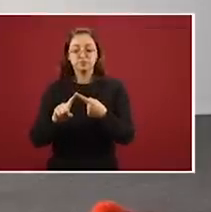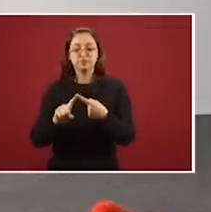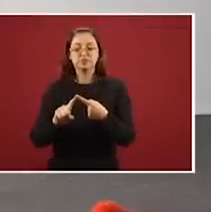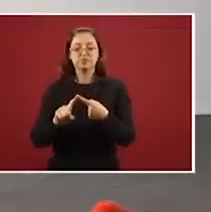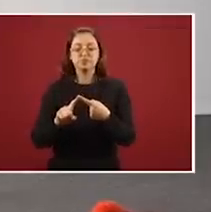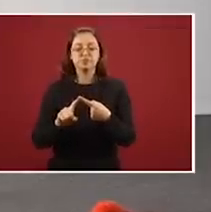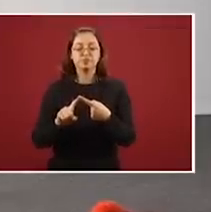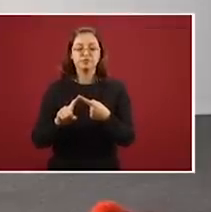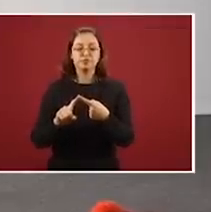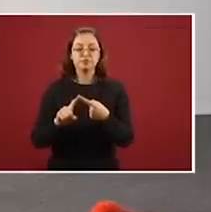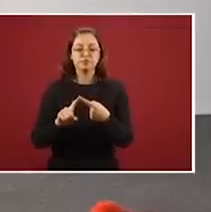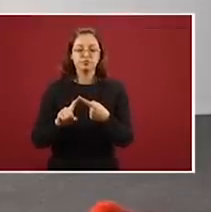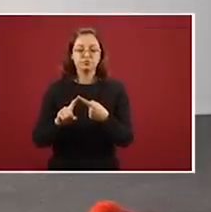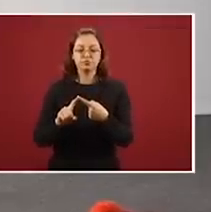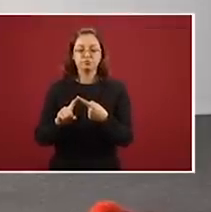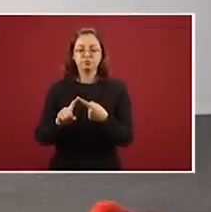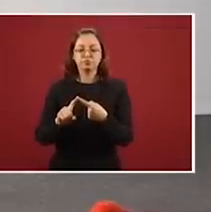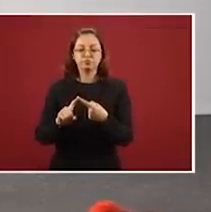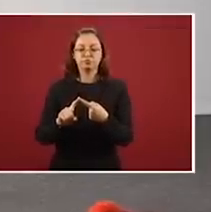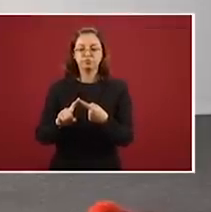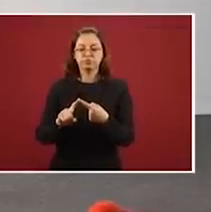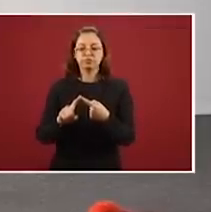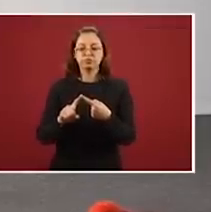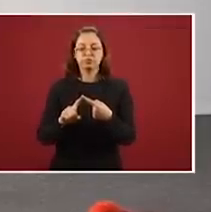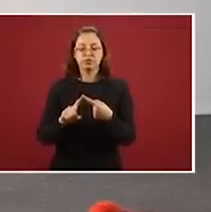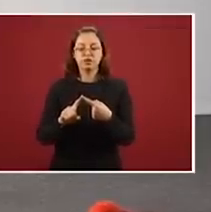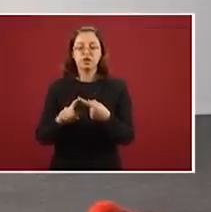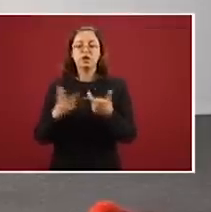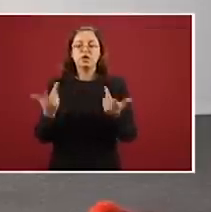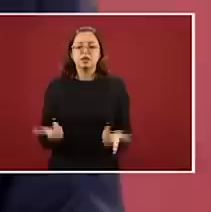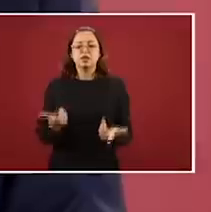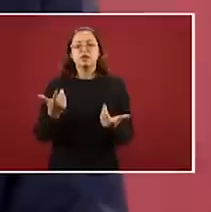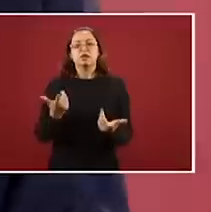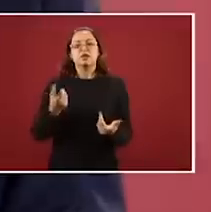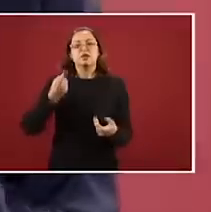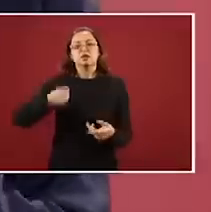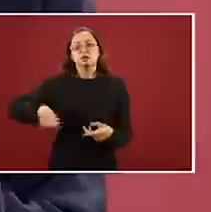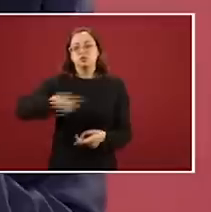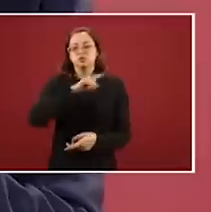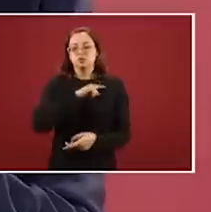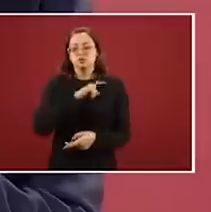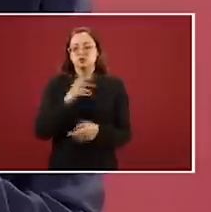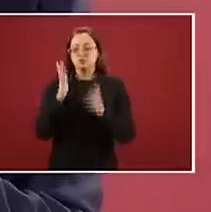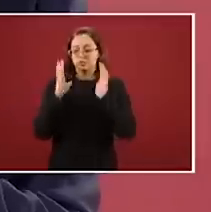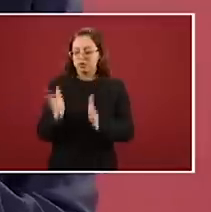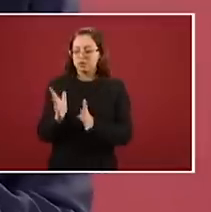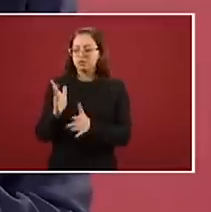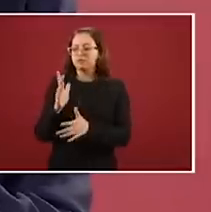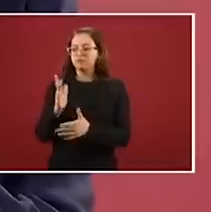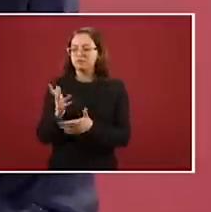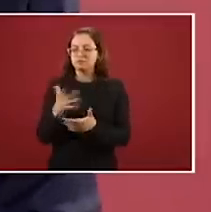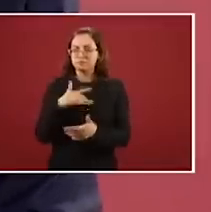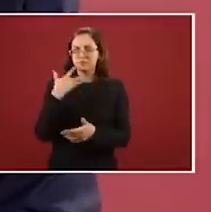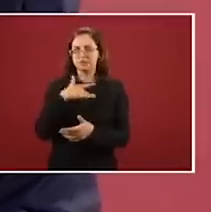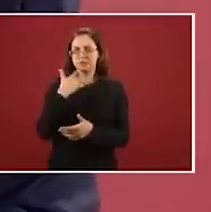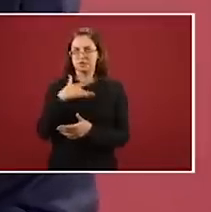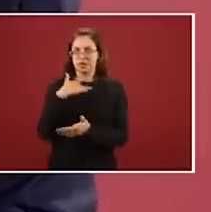también hemos elegido cómo ayudar más,